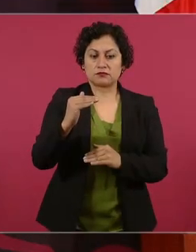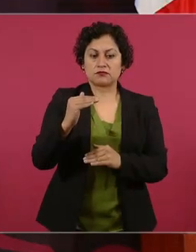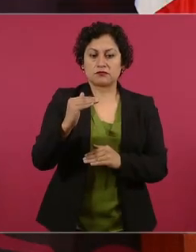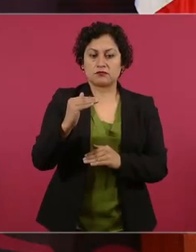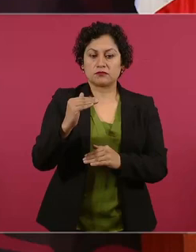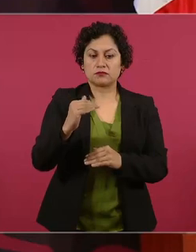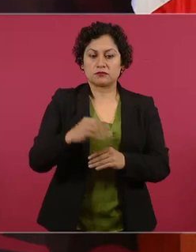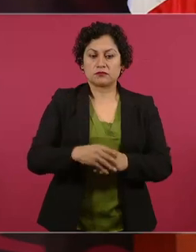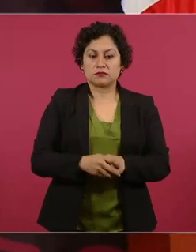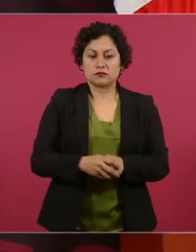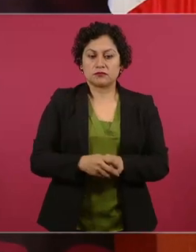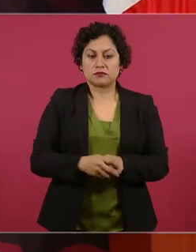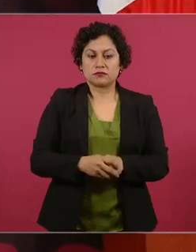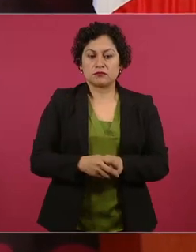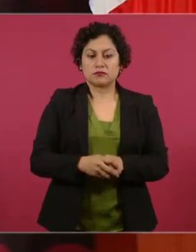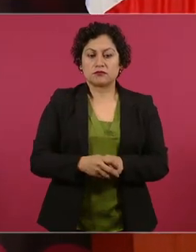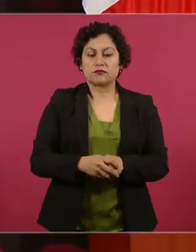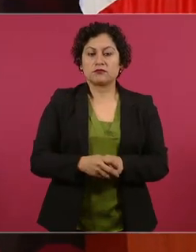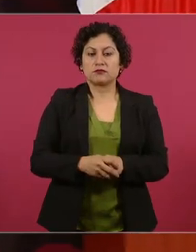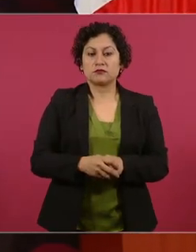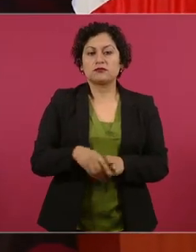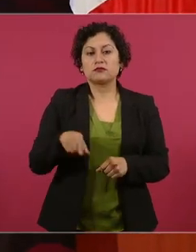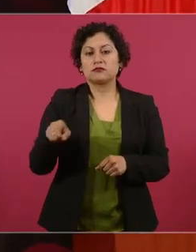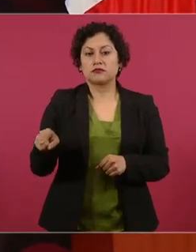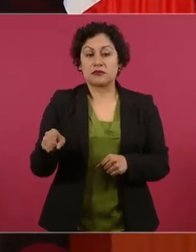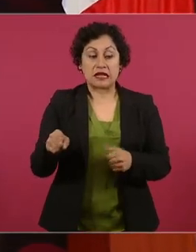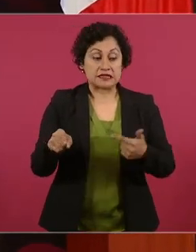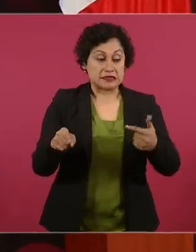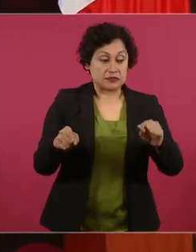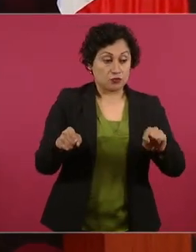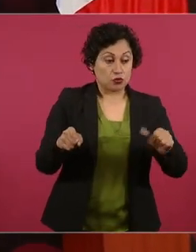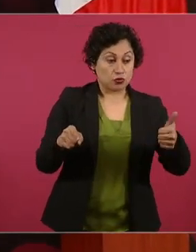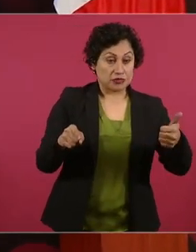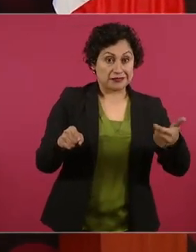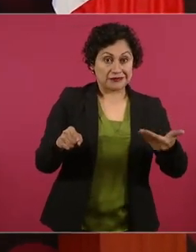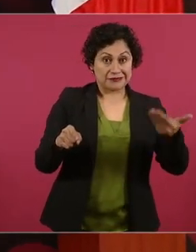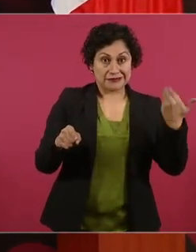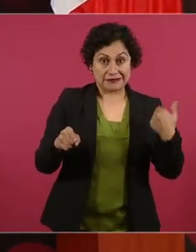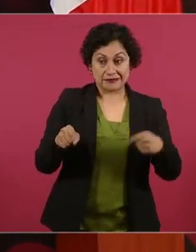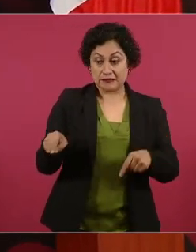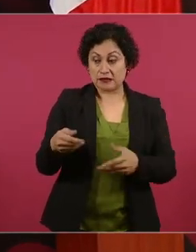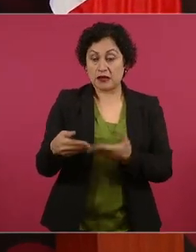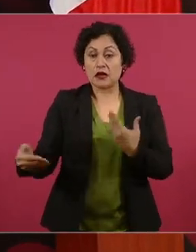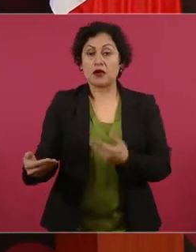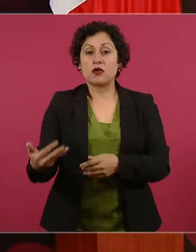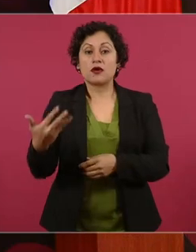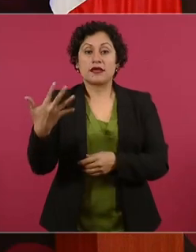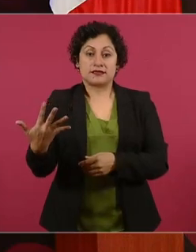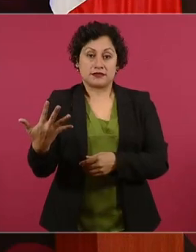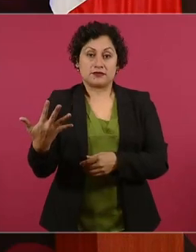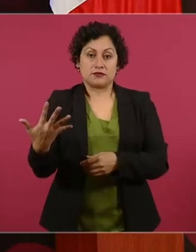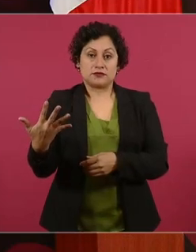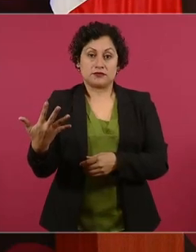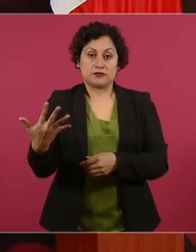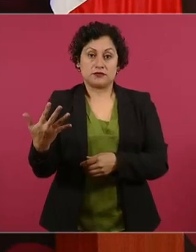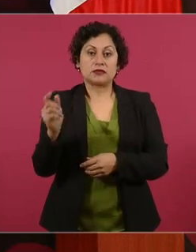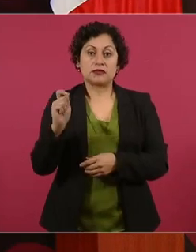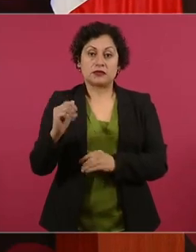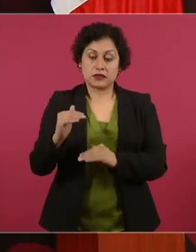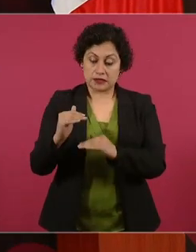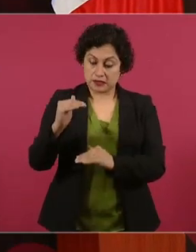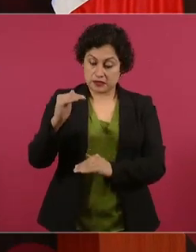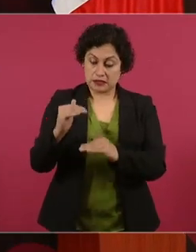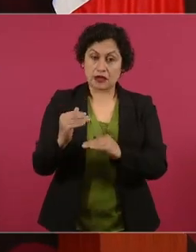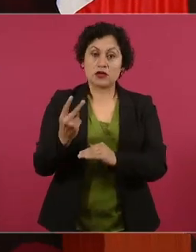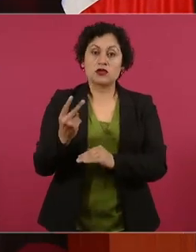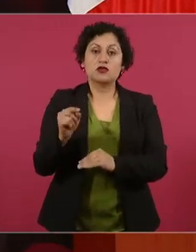deuda. Y aquí tenemos 5. Nos quedarían 2.5 para